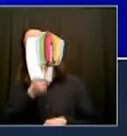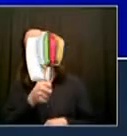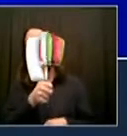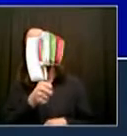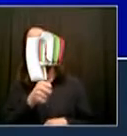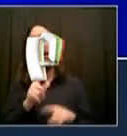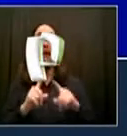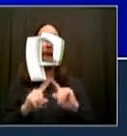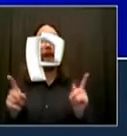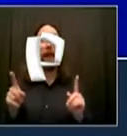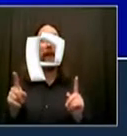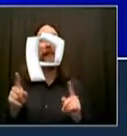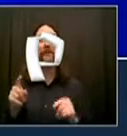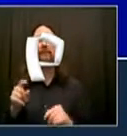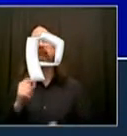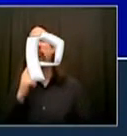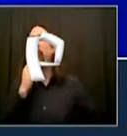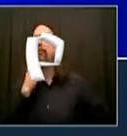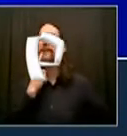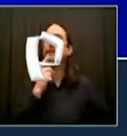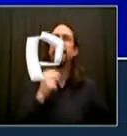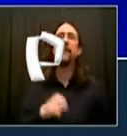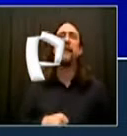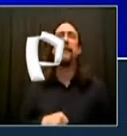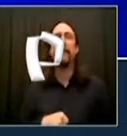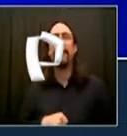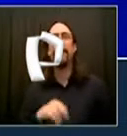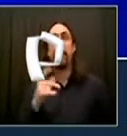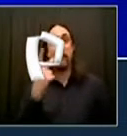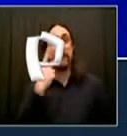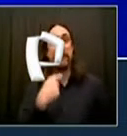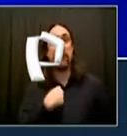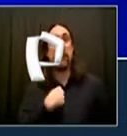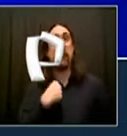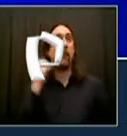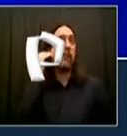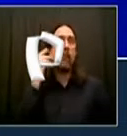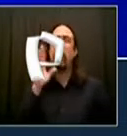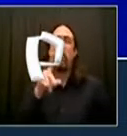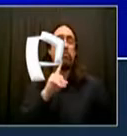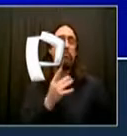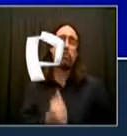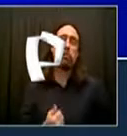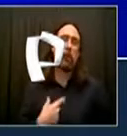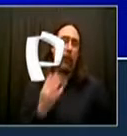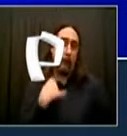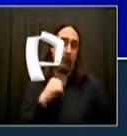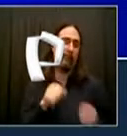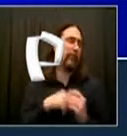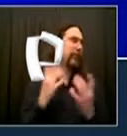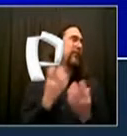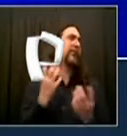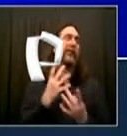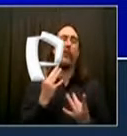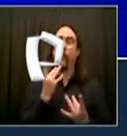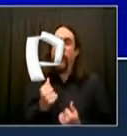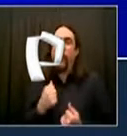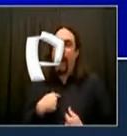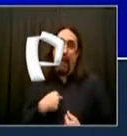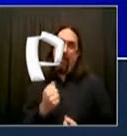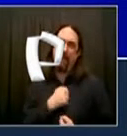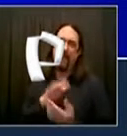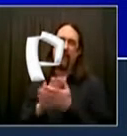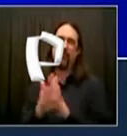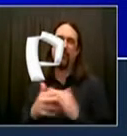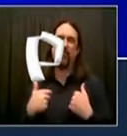estadísticas, muchas personas se están negando a hacerlo, ya sea por miedo a los efectos o desconfianza. El anuncio ha causado